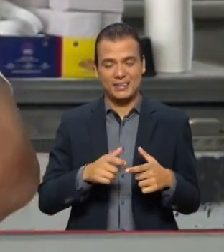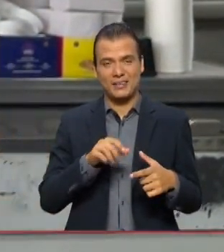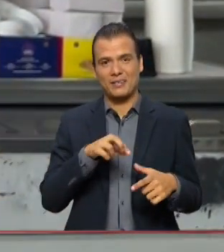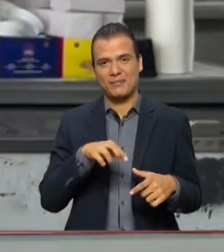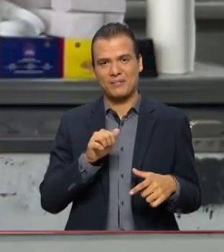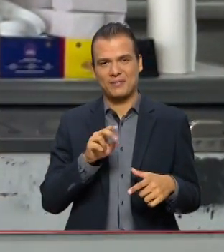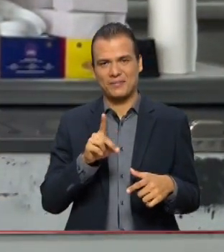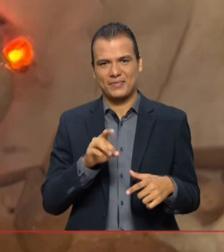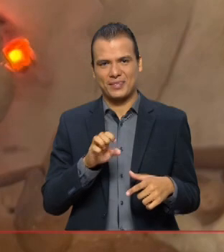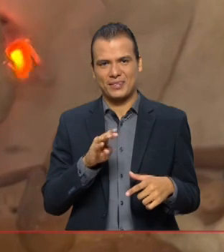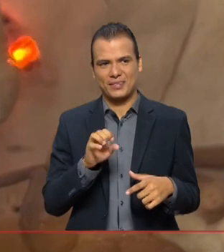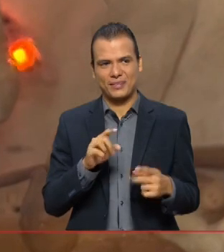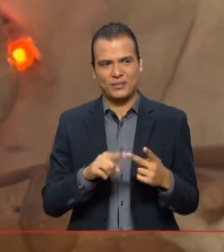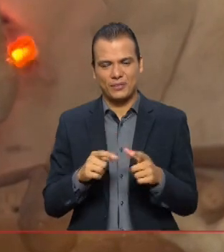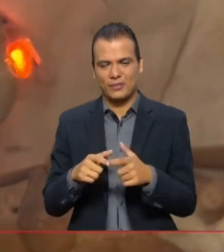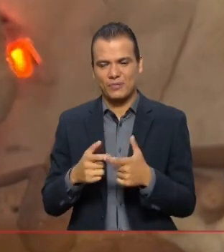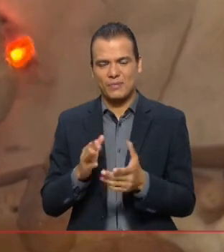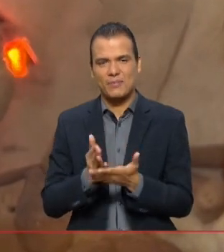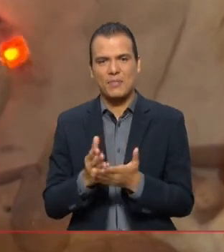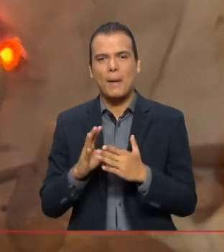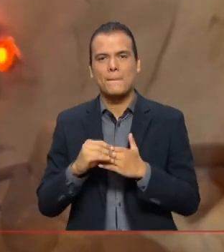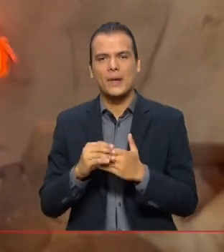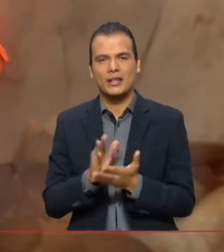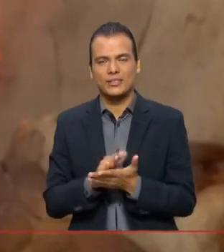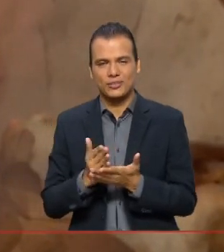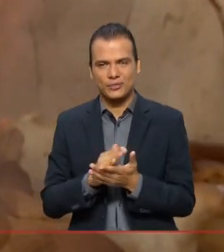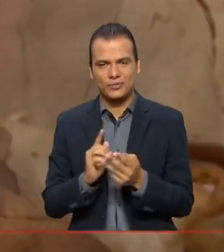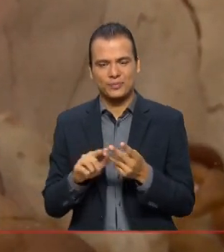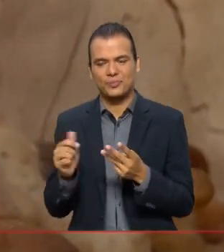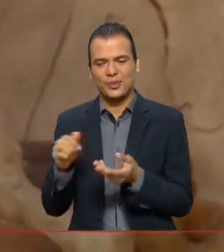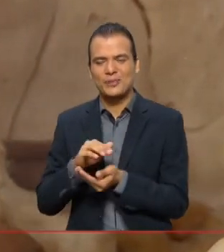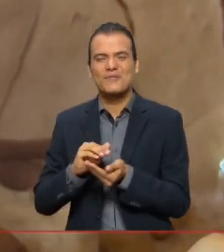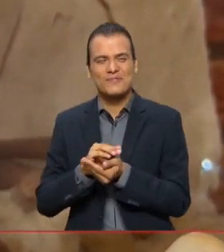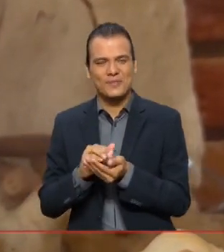una canastica llena de buñuelos. Ahora, Roger